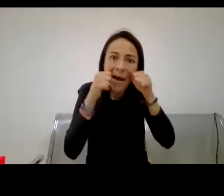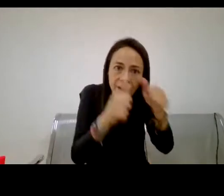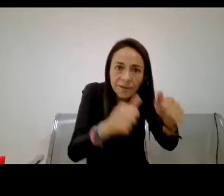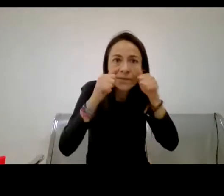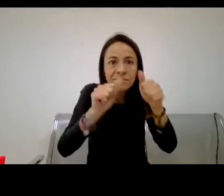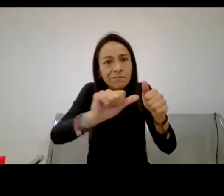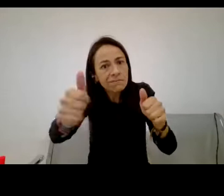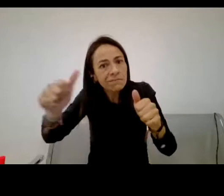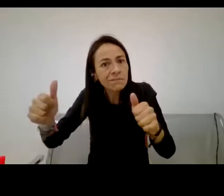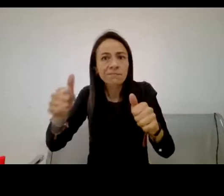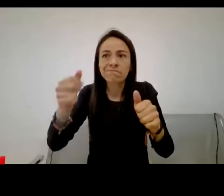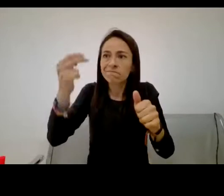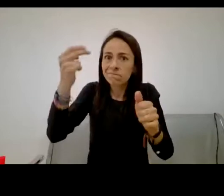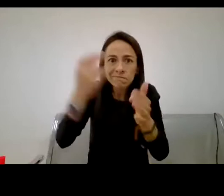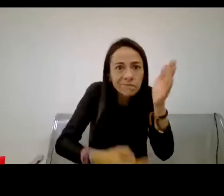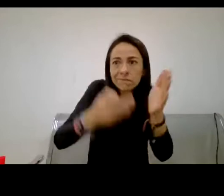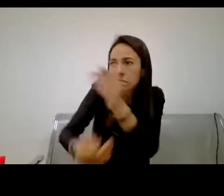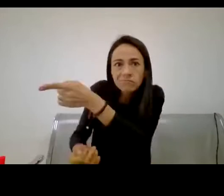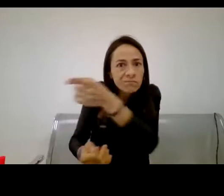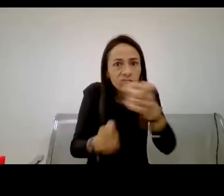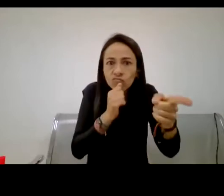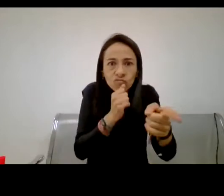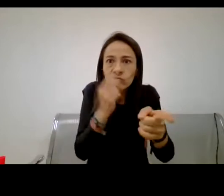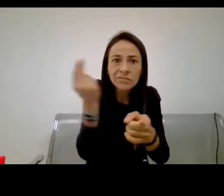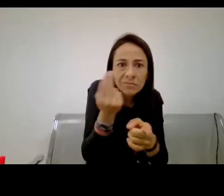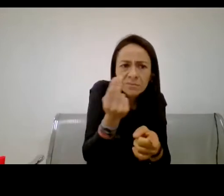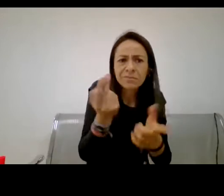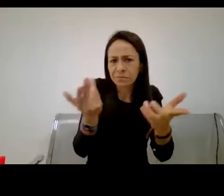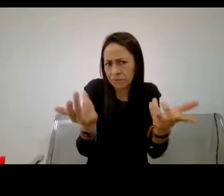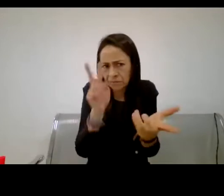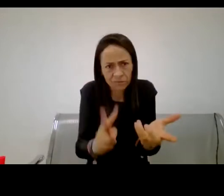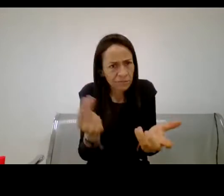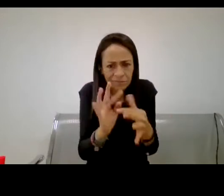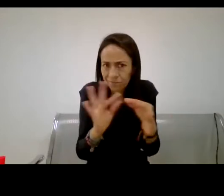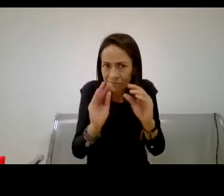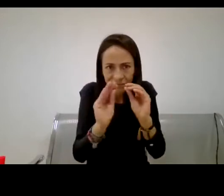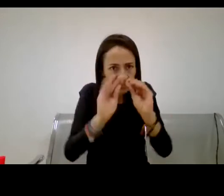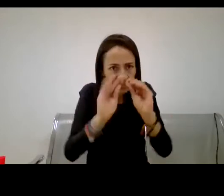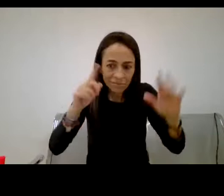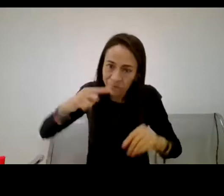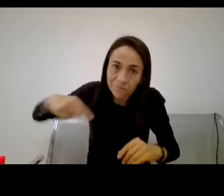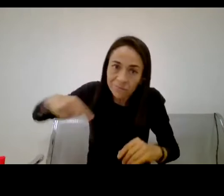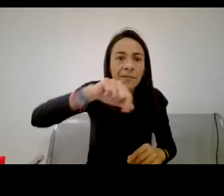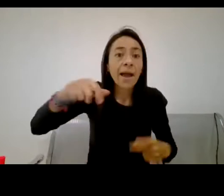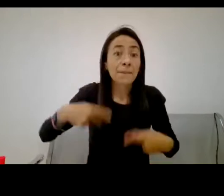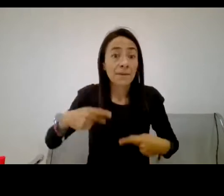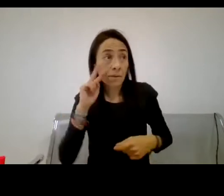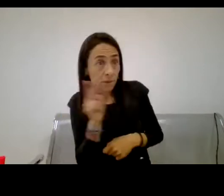que hacerlo claro. La sociedad también ayuda al trabajo de las